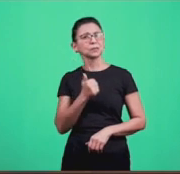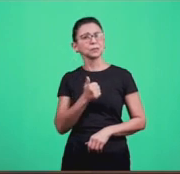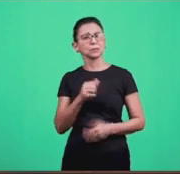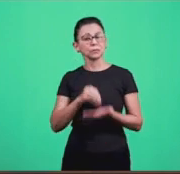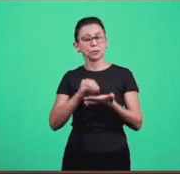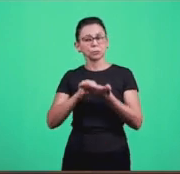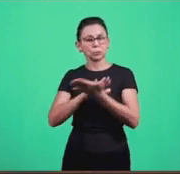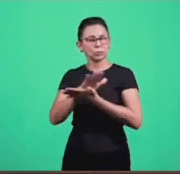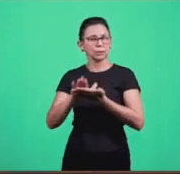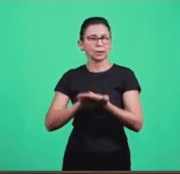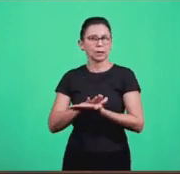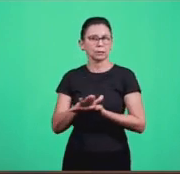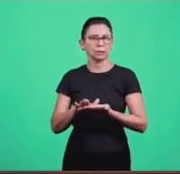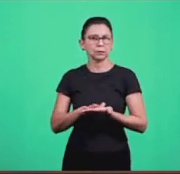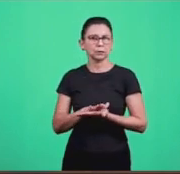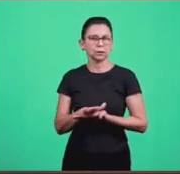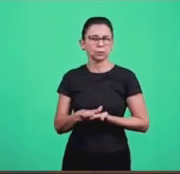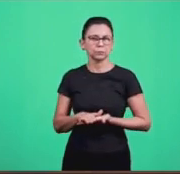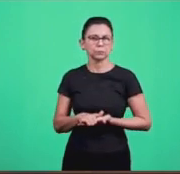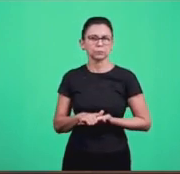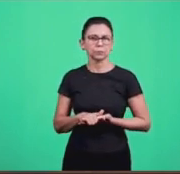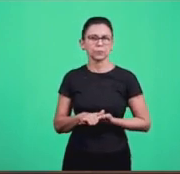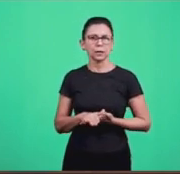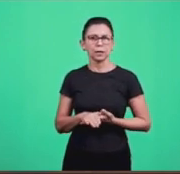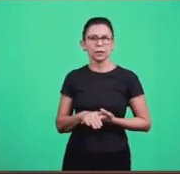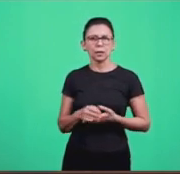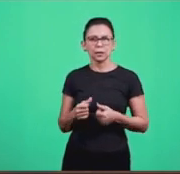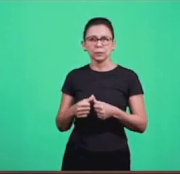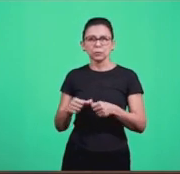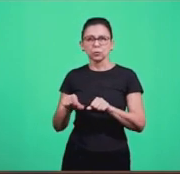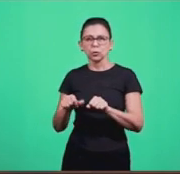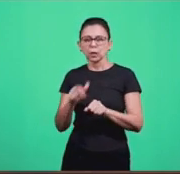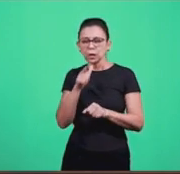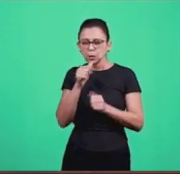del alimento. Él vivió,